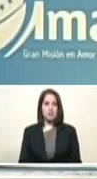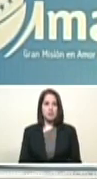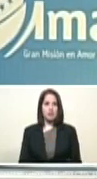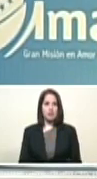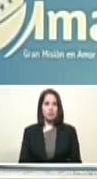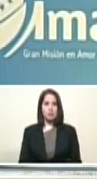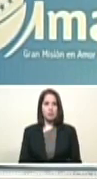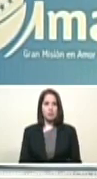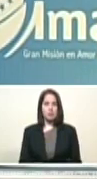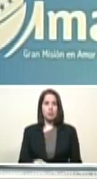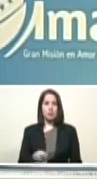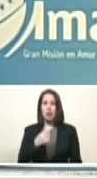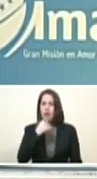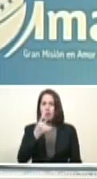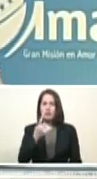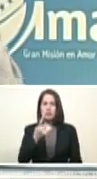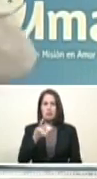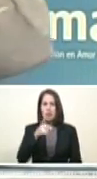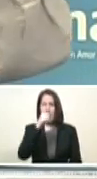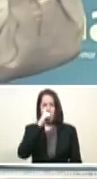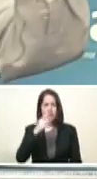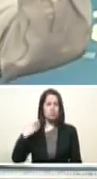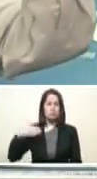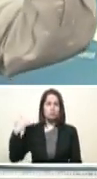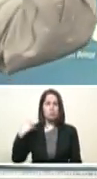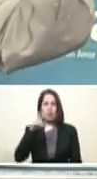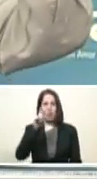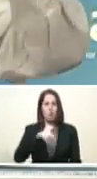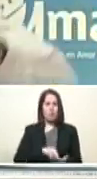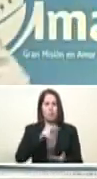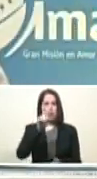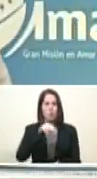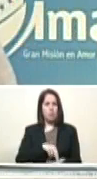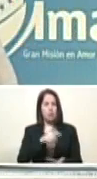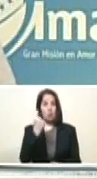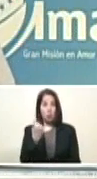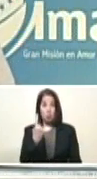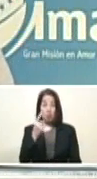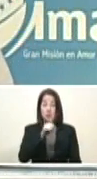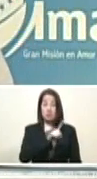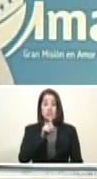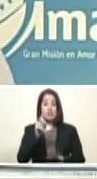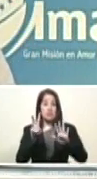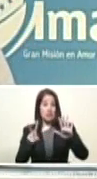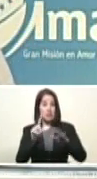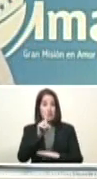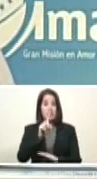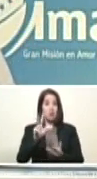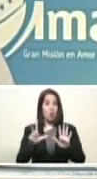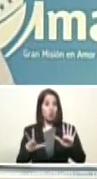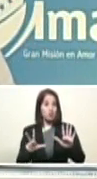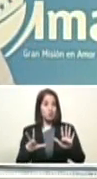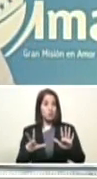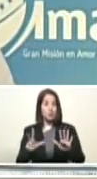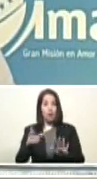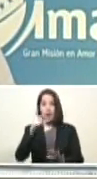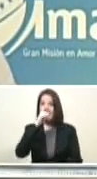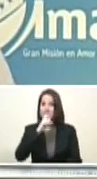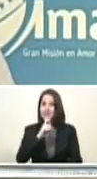Comandante Chávez nos decía en el año 2000, 2001 ya, hace 17, 18 años nos decía, si